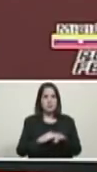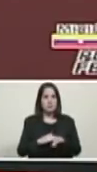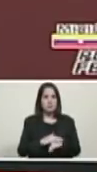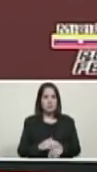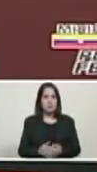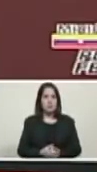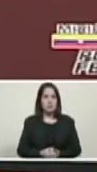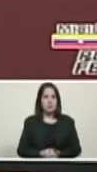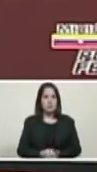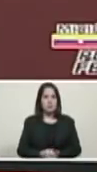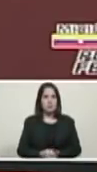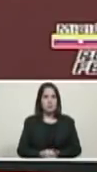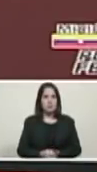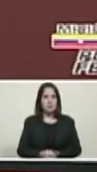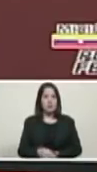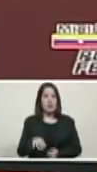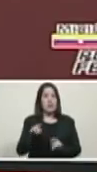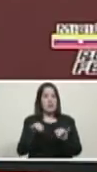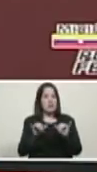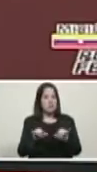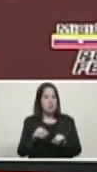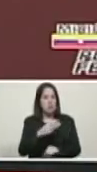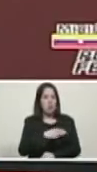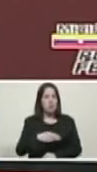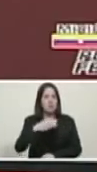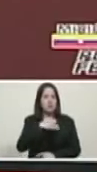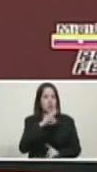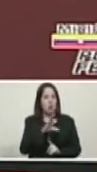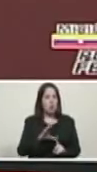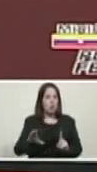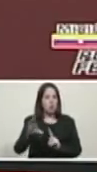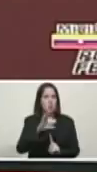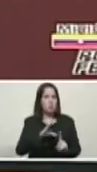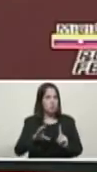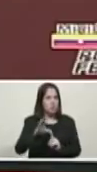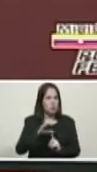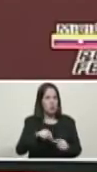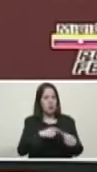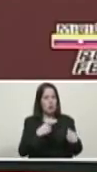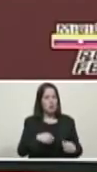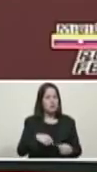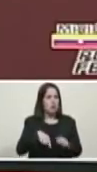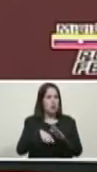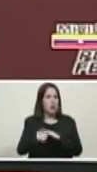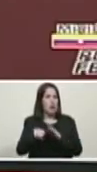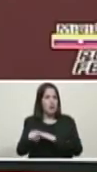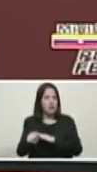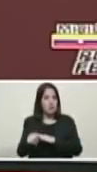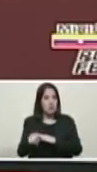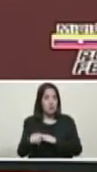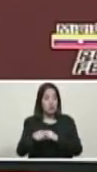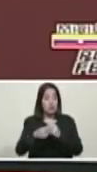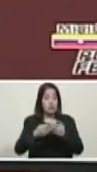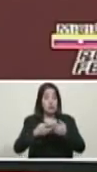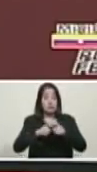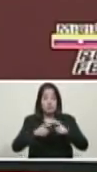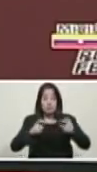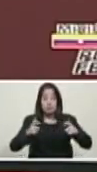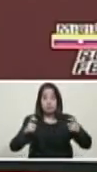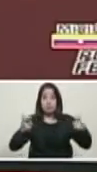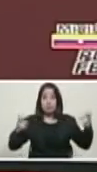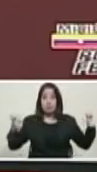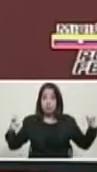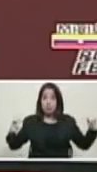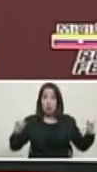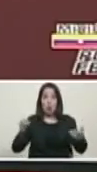y que esta misión la misión cultura corazón adentro crezca nuevamente se expanda nuevamente agarre